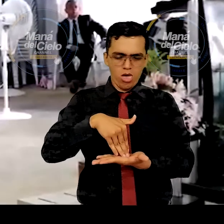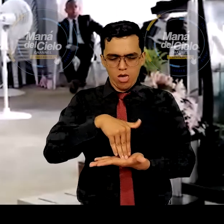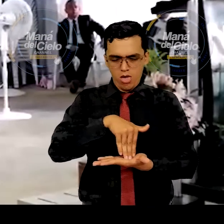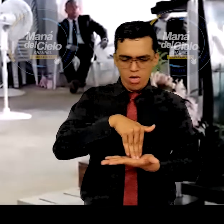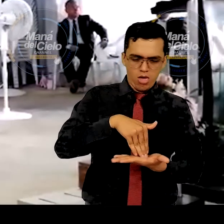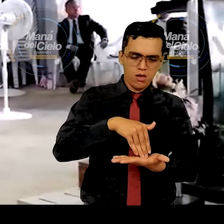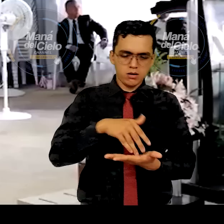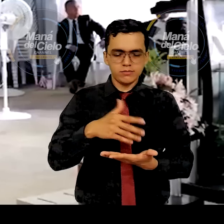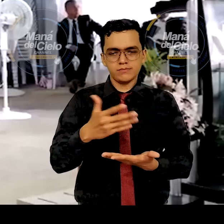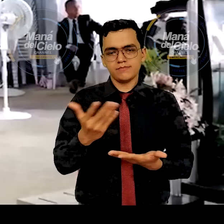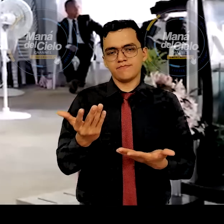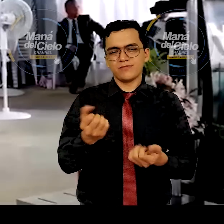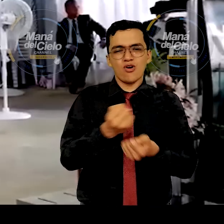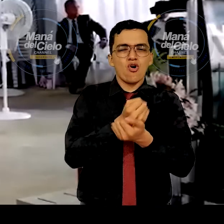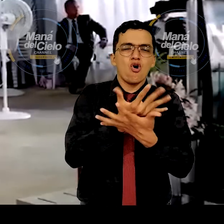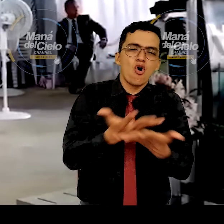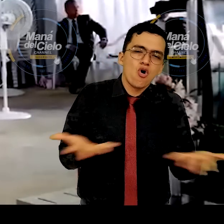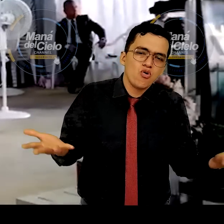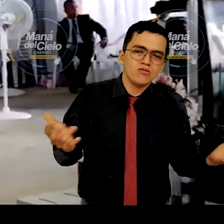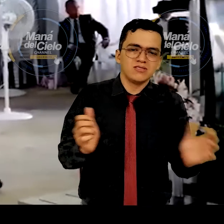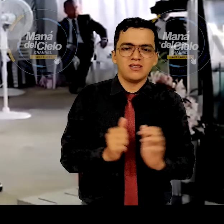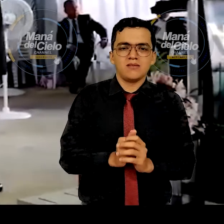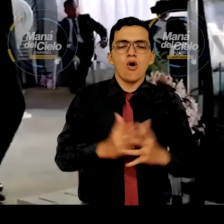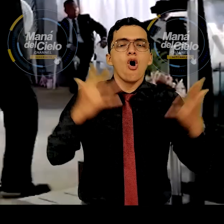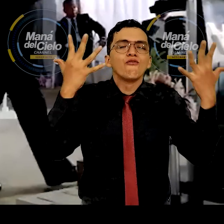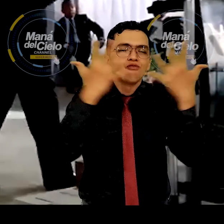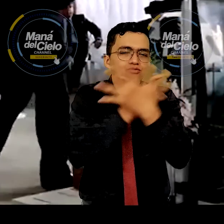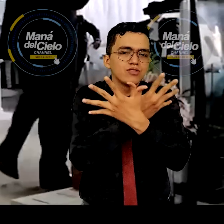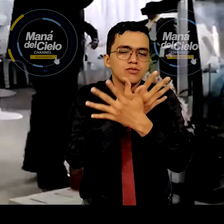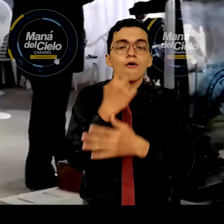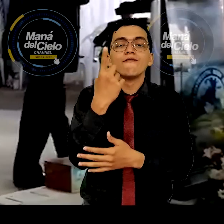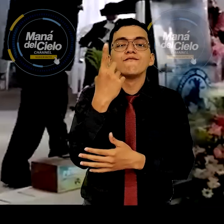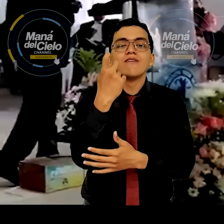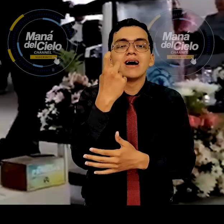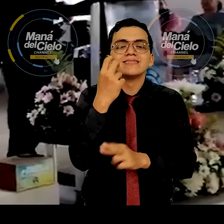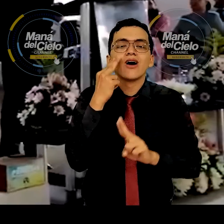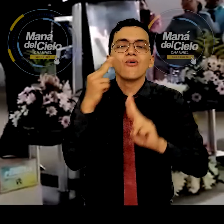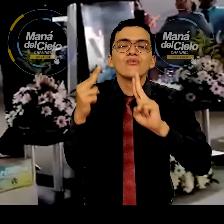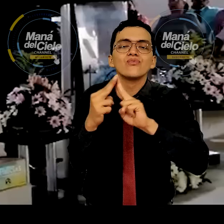Así que es importante que usted lea la Escritura y la aprenda.